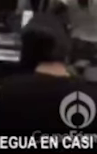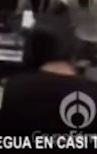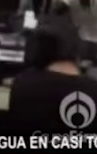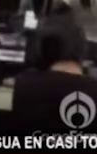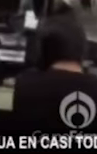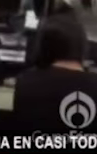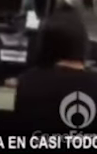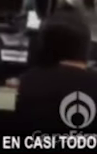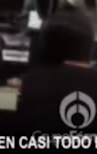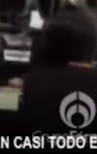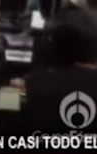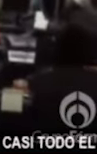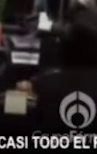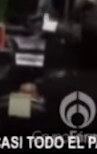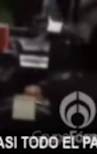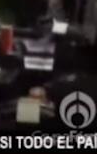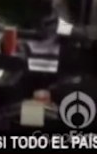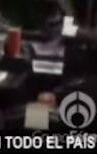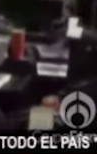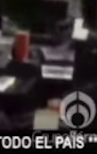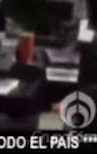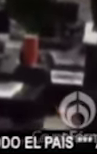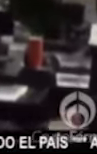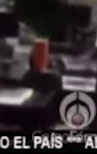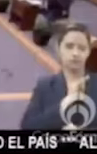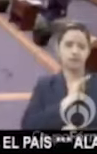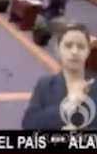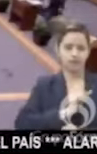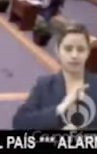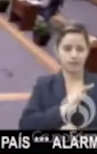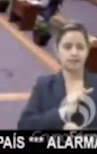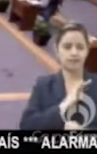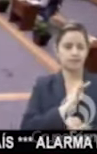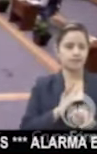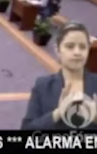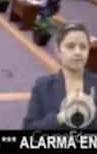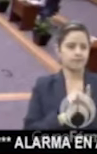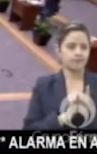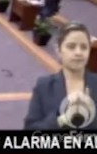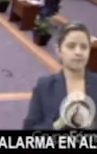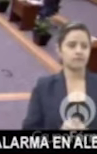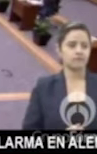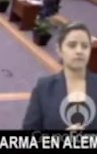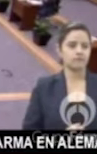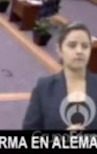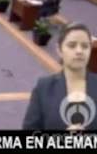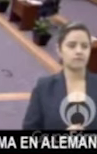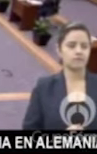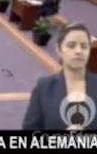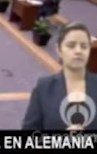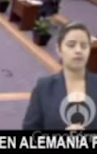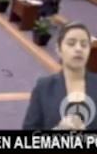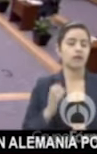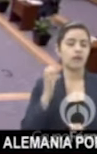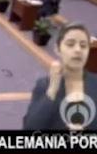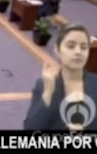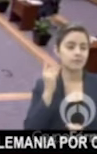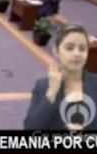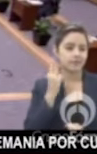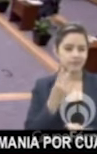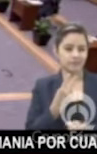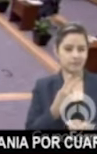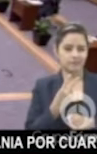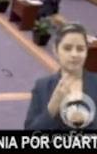estrangular instituciones del Estado. Finalmente, una institución como el Instituto Nacional Electoral es